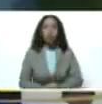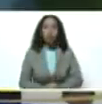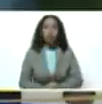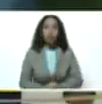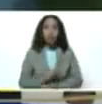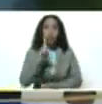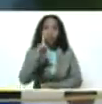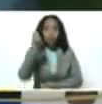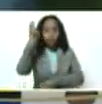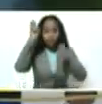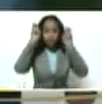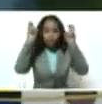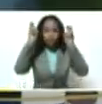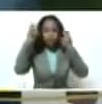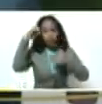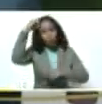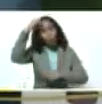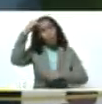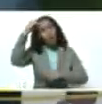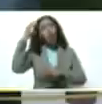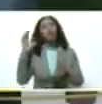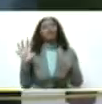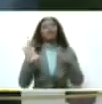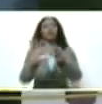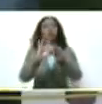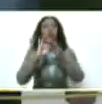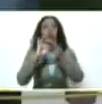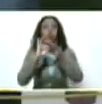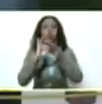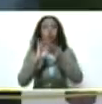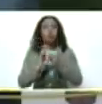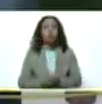una doctrina unionista,